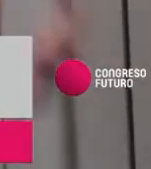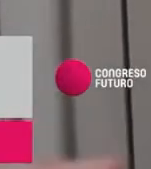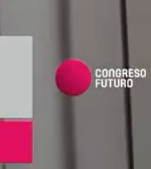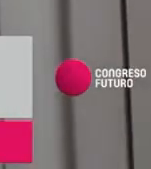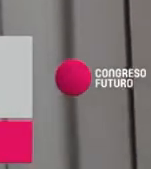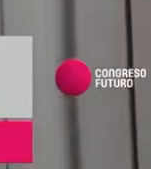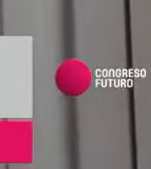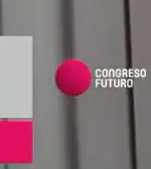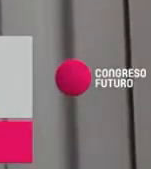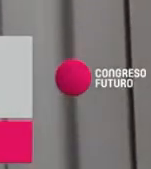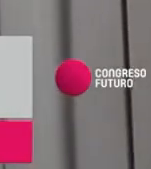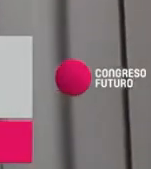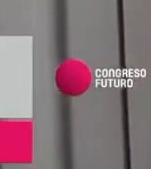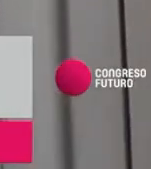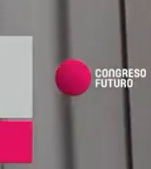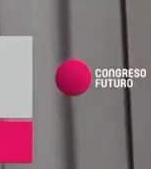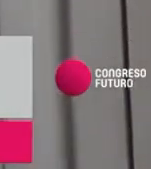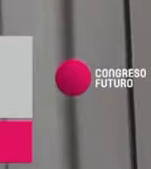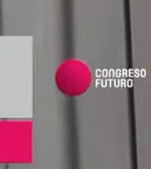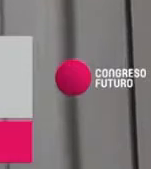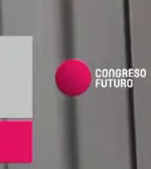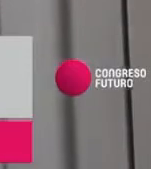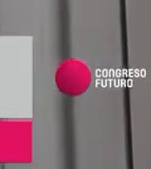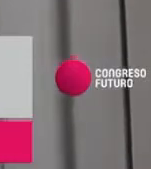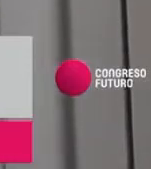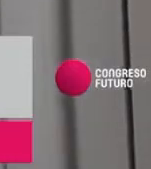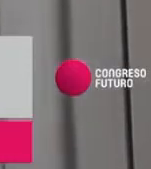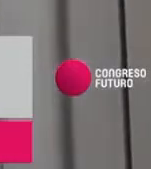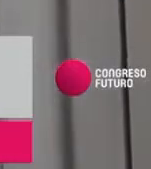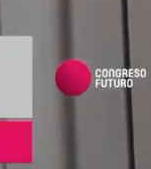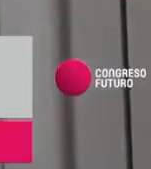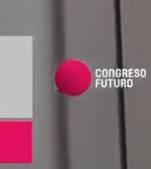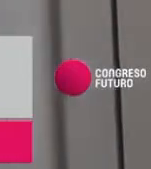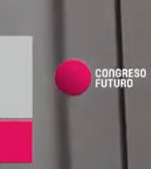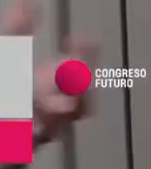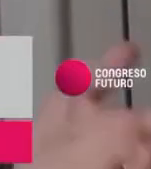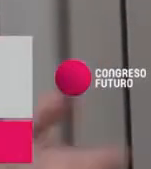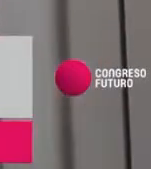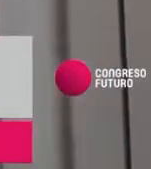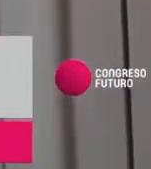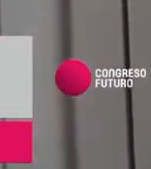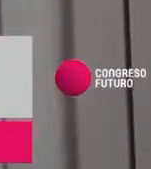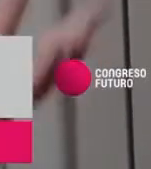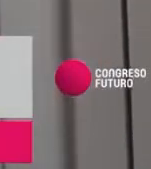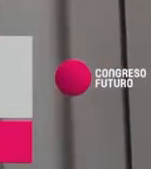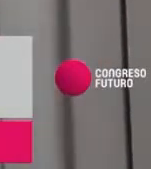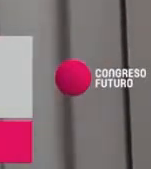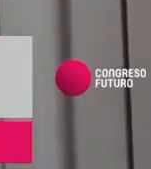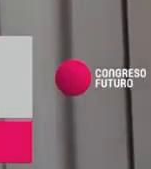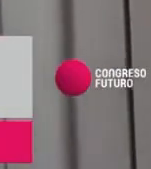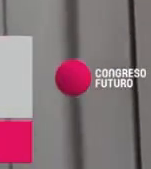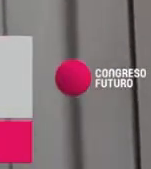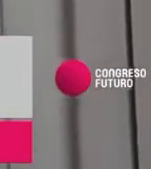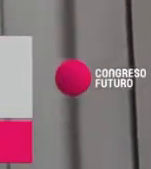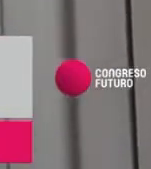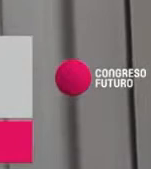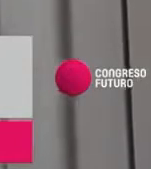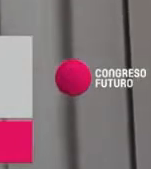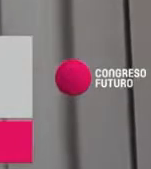de discusión. El tema de la preservación de los datos personales, de los usuarios de las